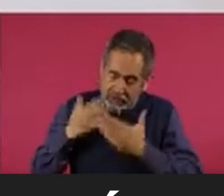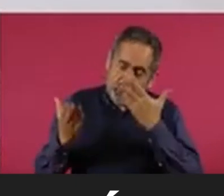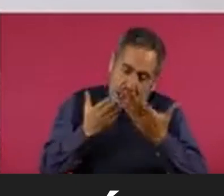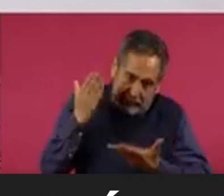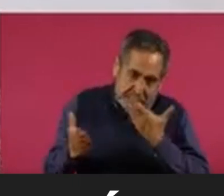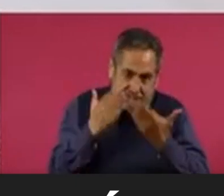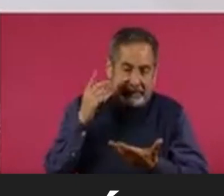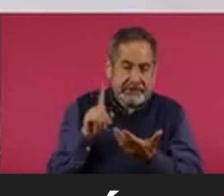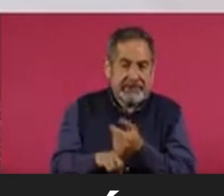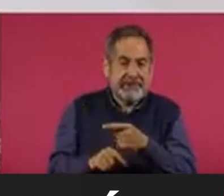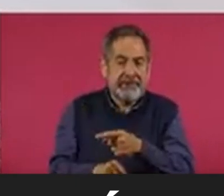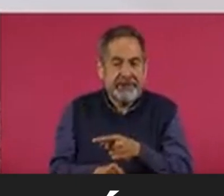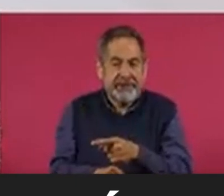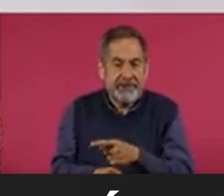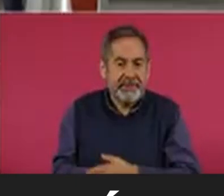tener sí,